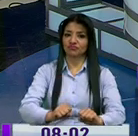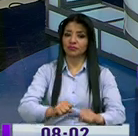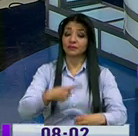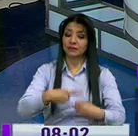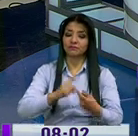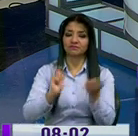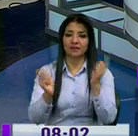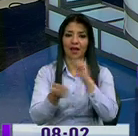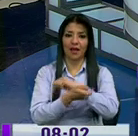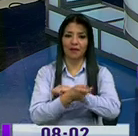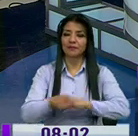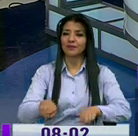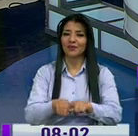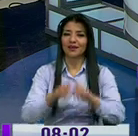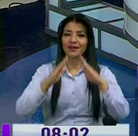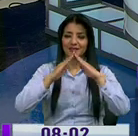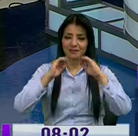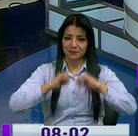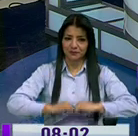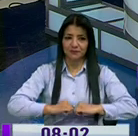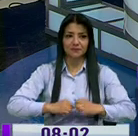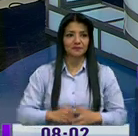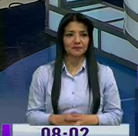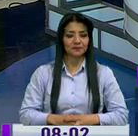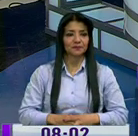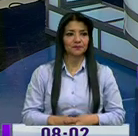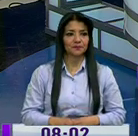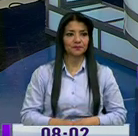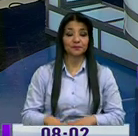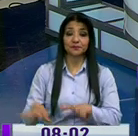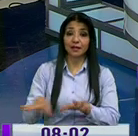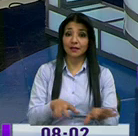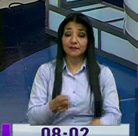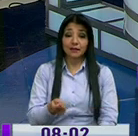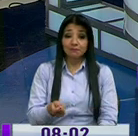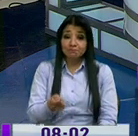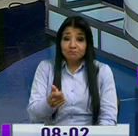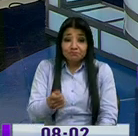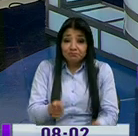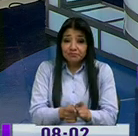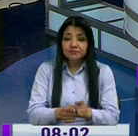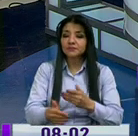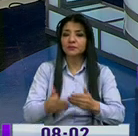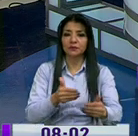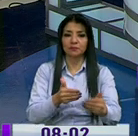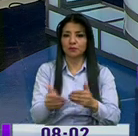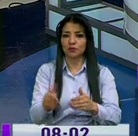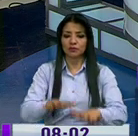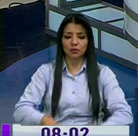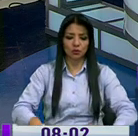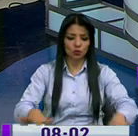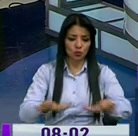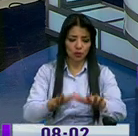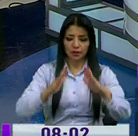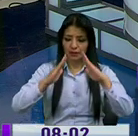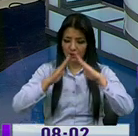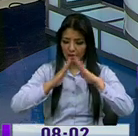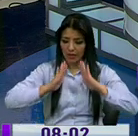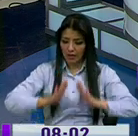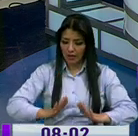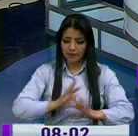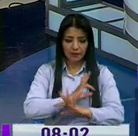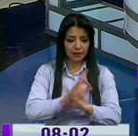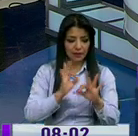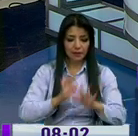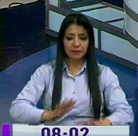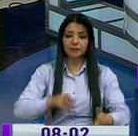es nuestra gran casa. Por supuesto, como siempre le decimos, cada acción pequeñita que usted tiene en su espacio, en su metro cuadrado, apoya bastante